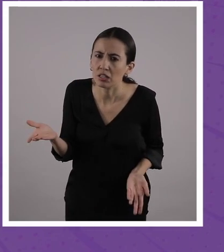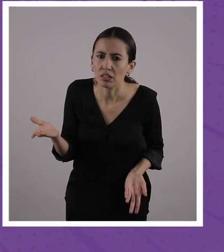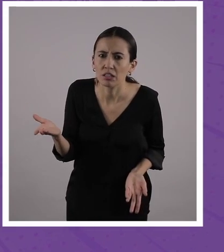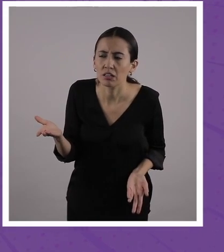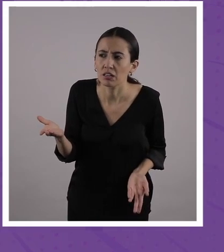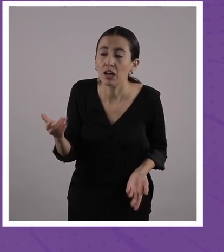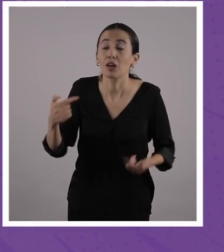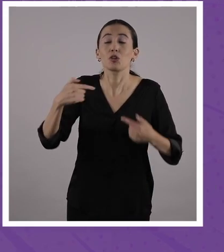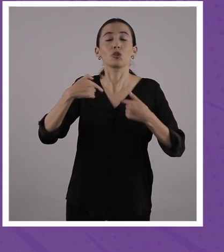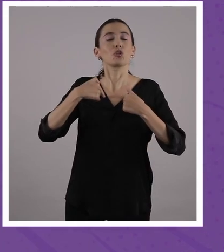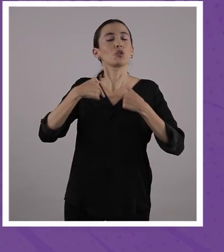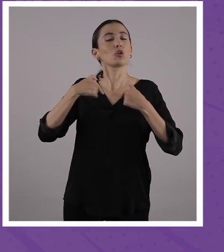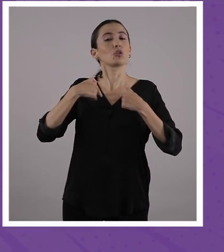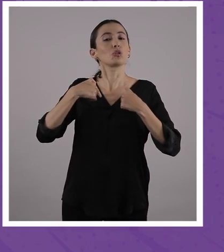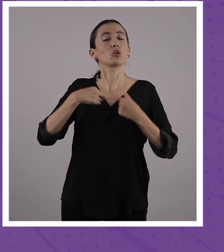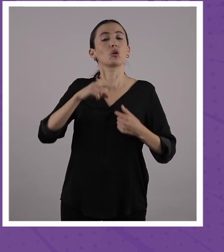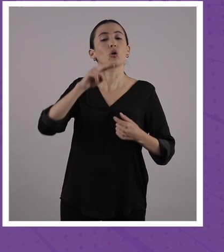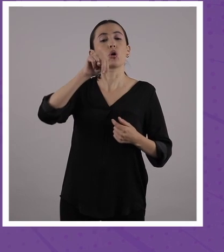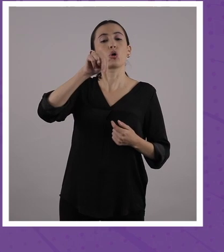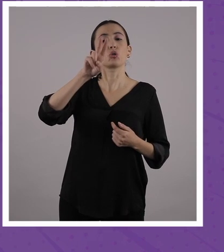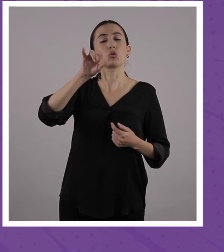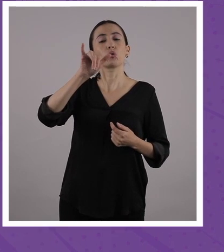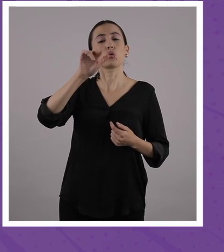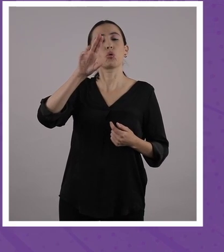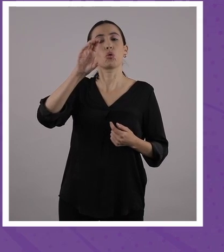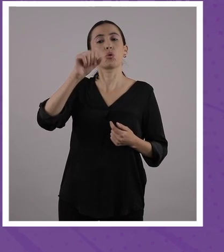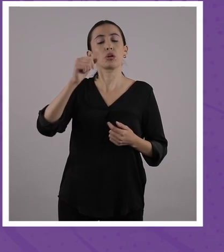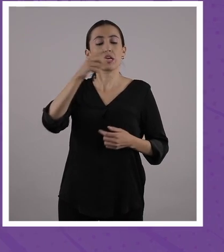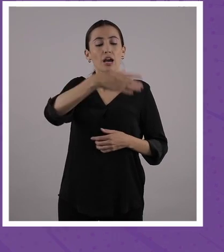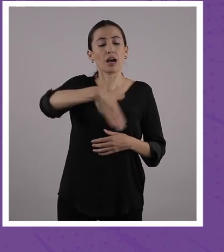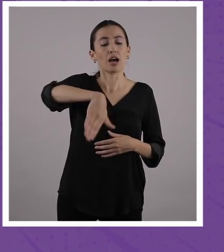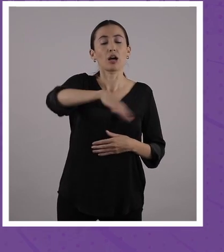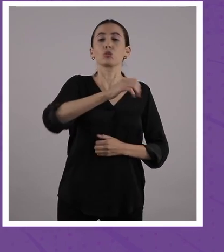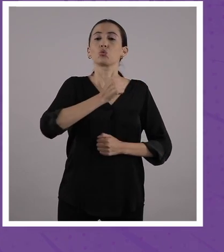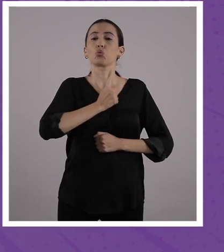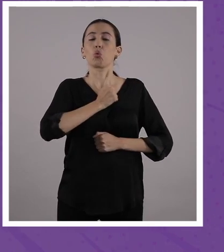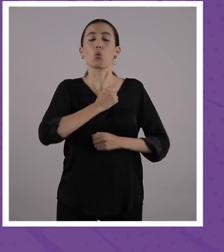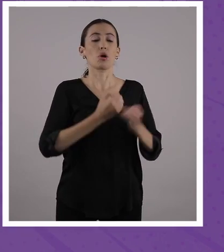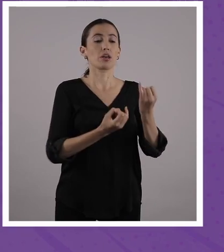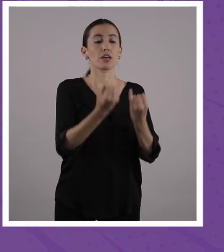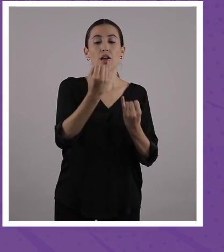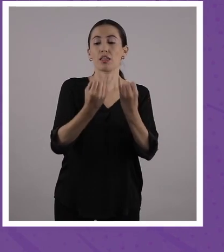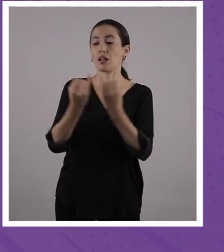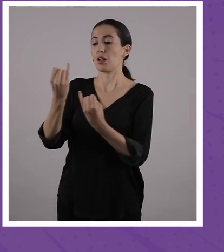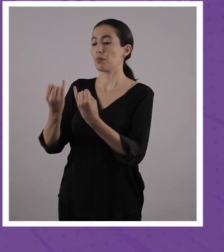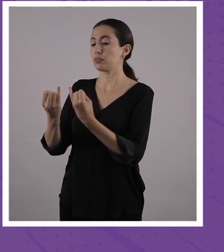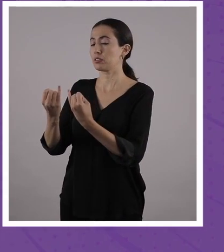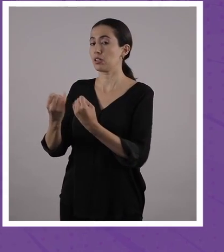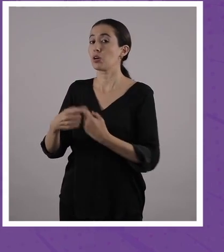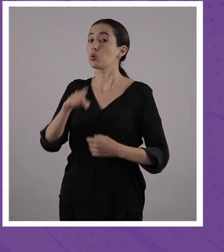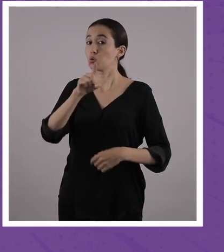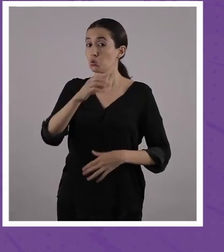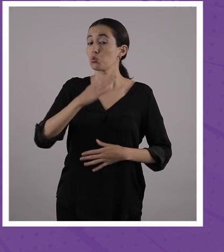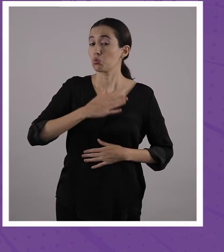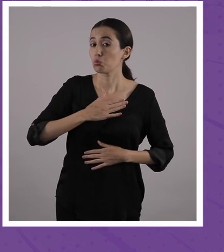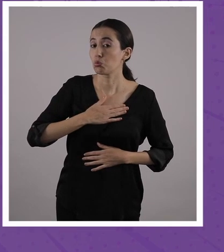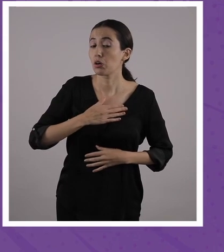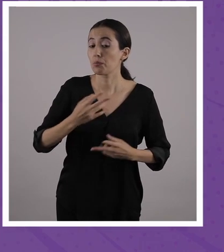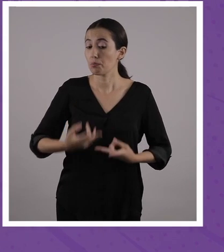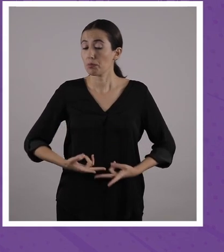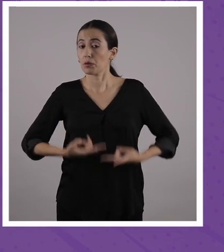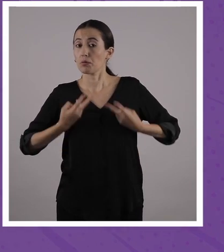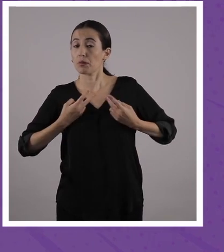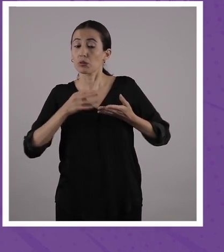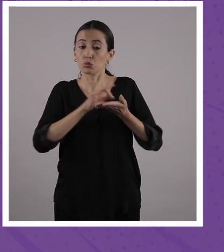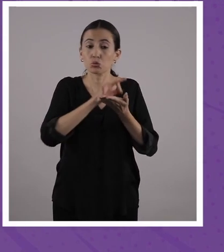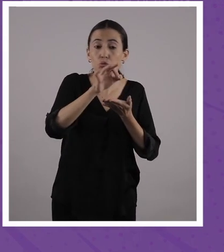señora? Yo soy Nuncuy, la dueña y soberana de la vegetación. Sé que tu pueblo vive en una tierra desnuda